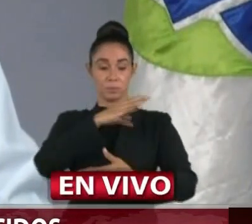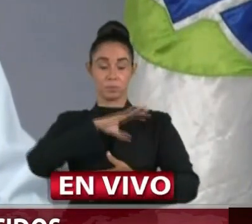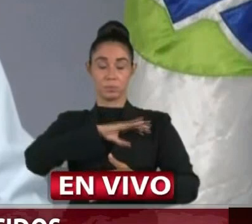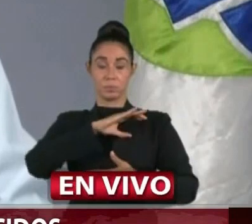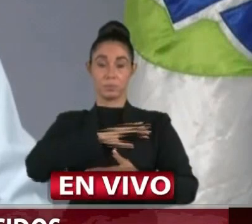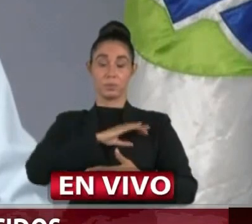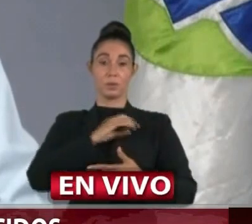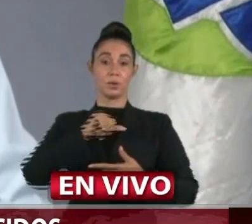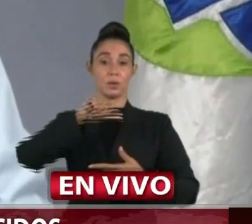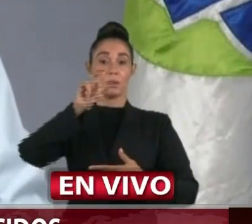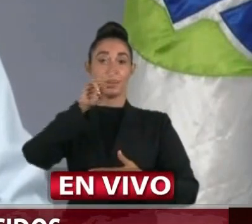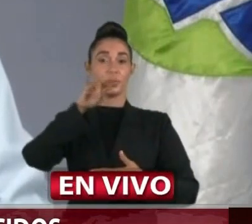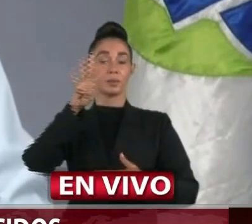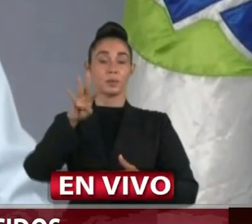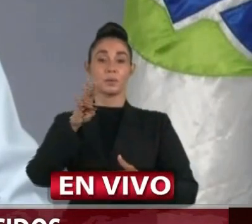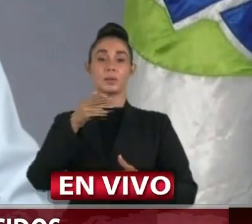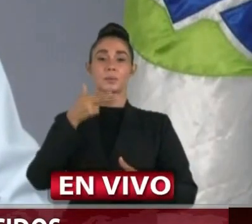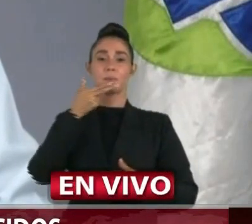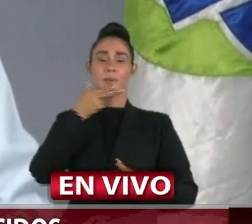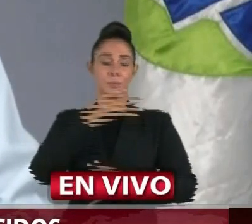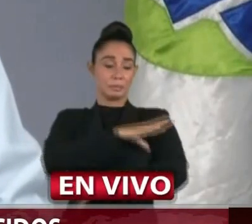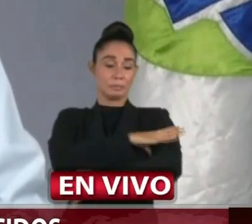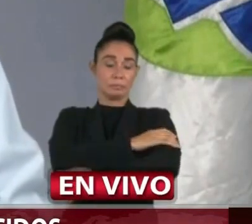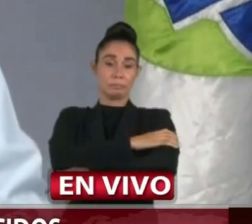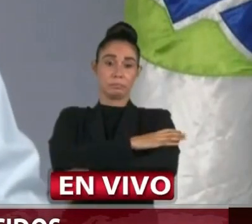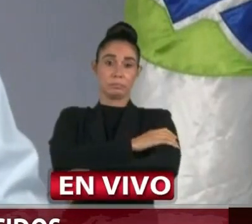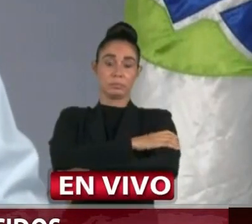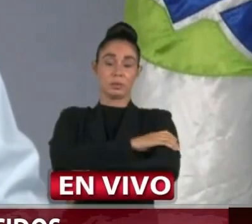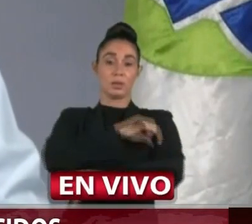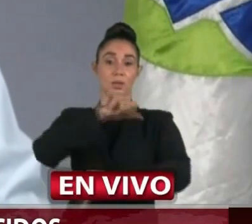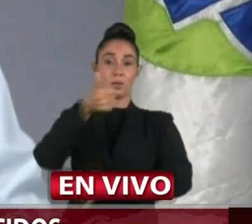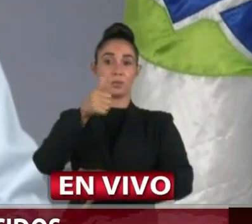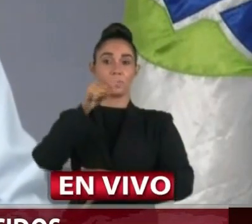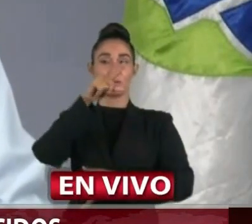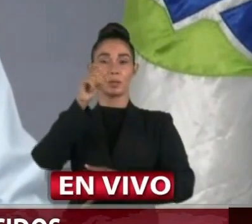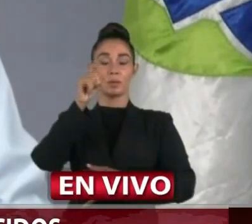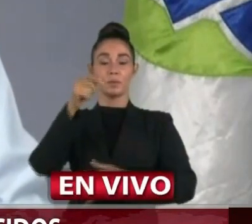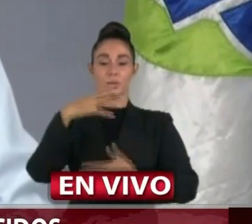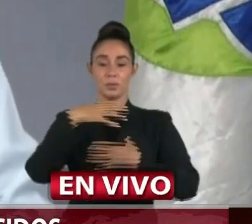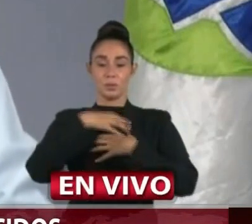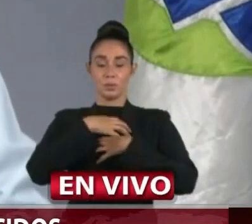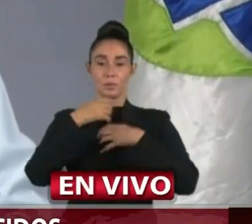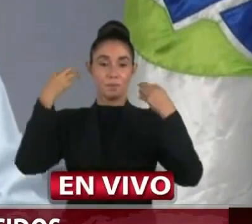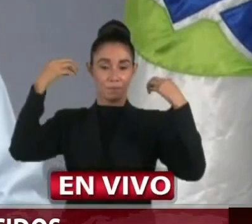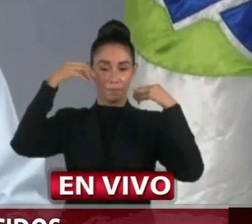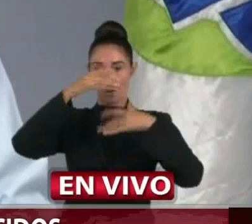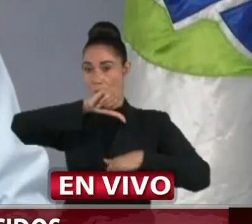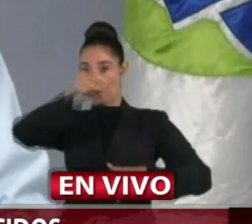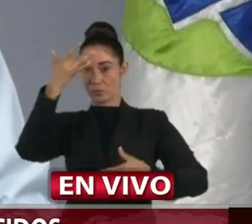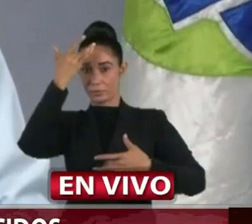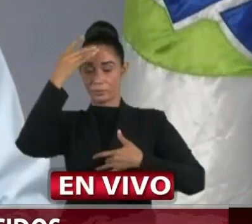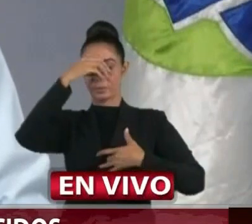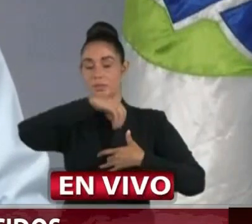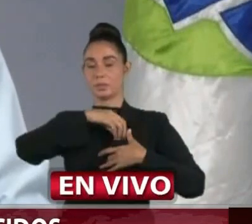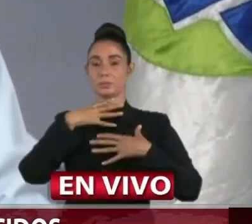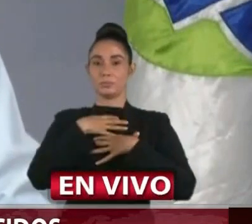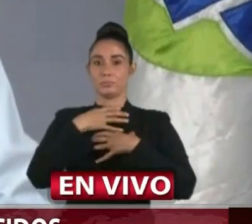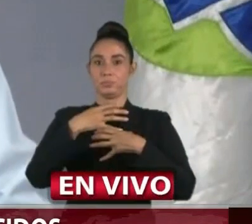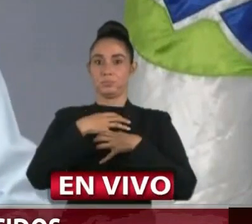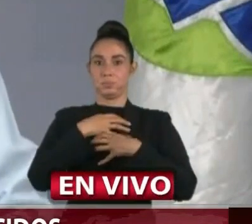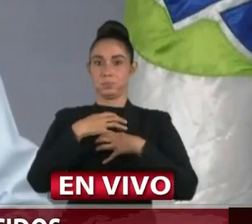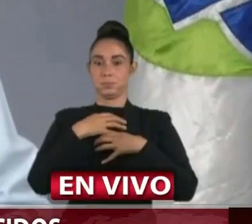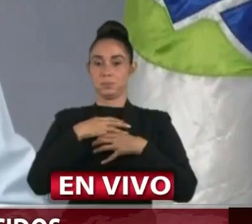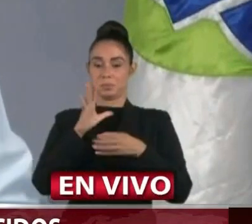24% a la diabetes y un 6% a la enfermedad pulmonar crónica. Con relación a